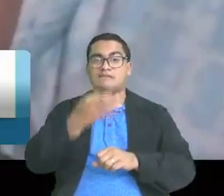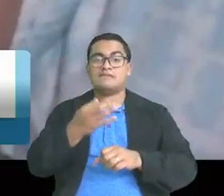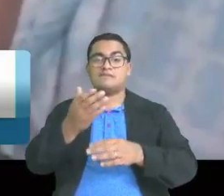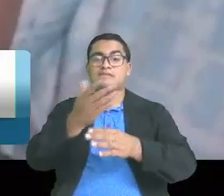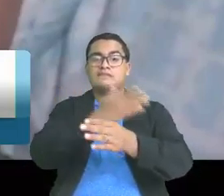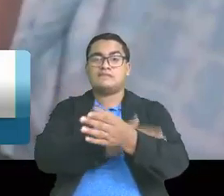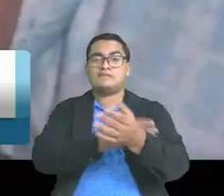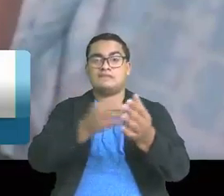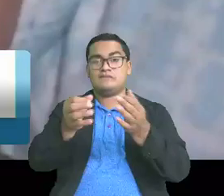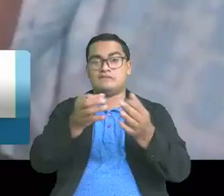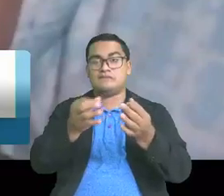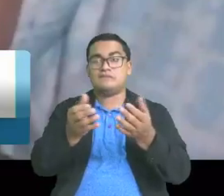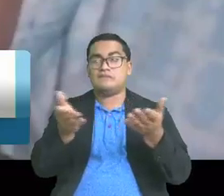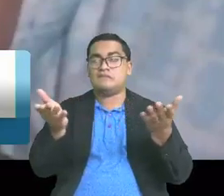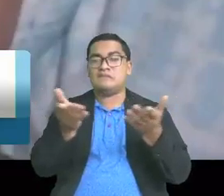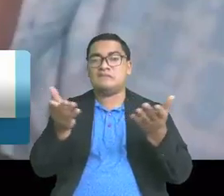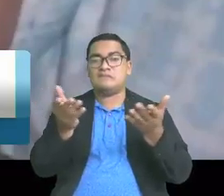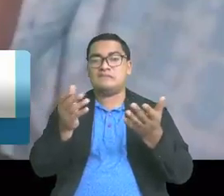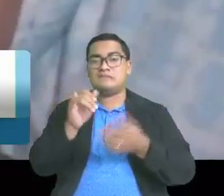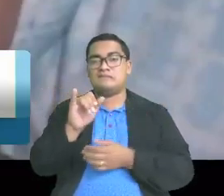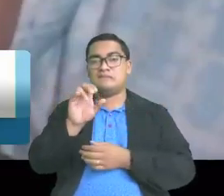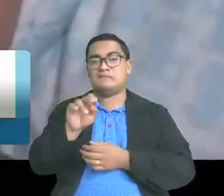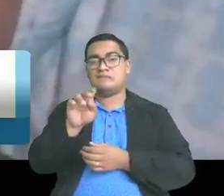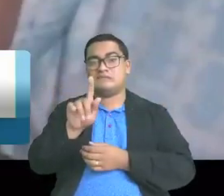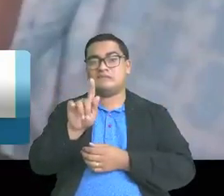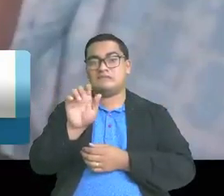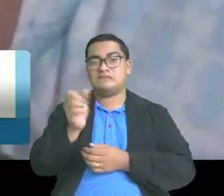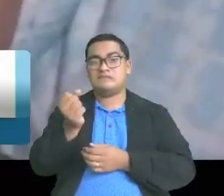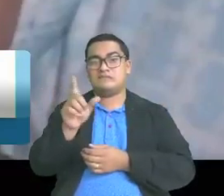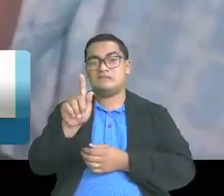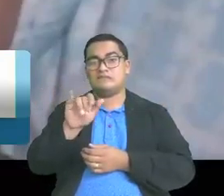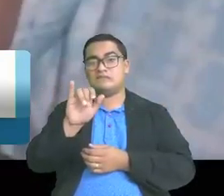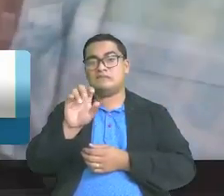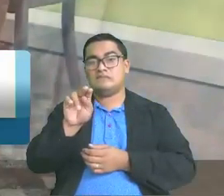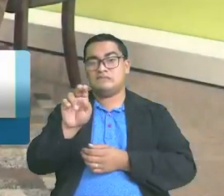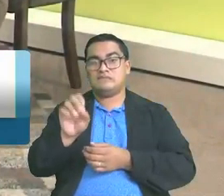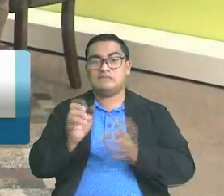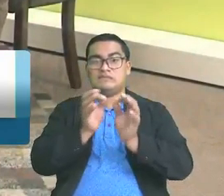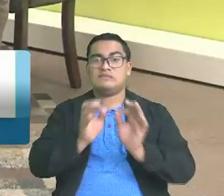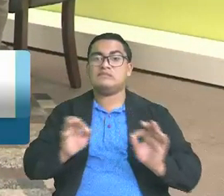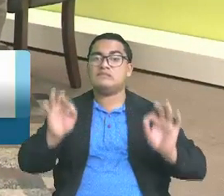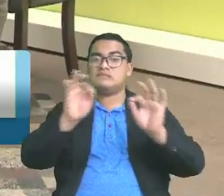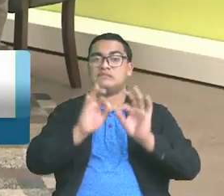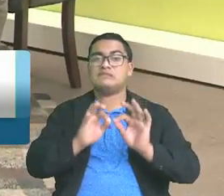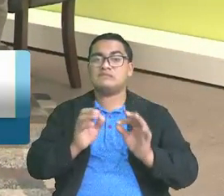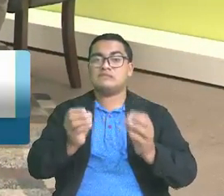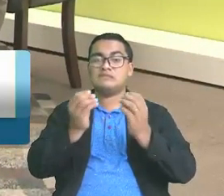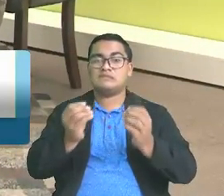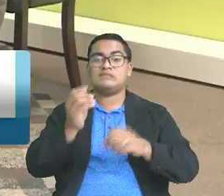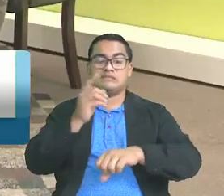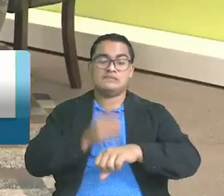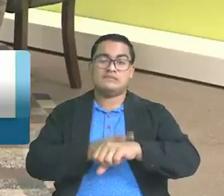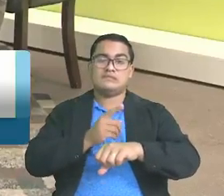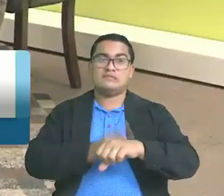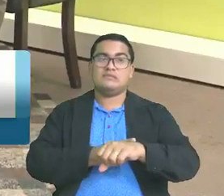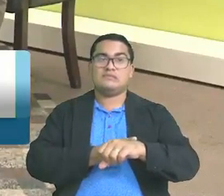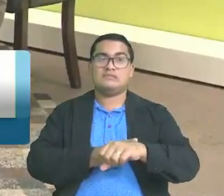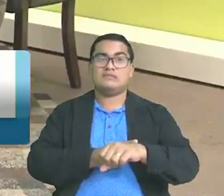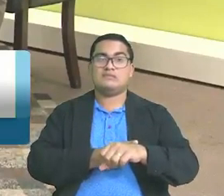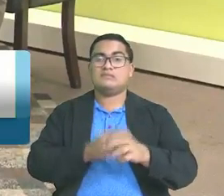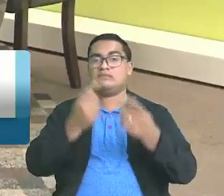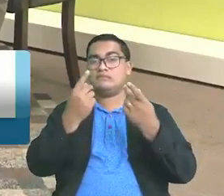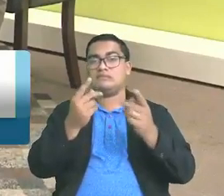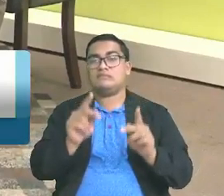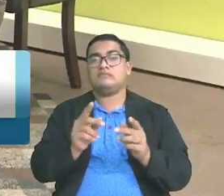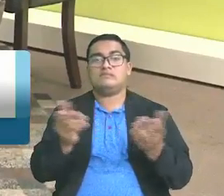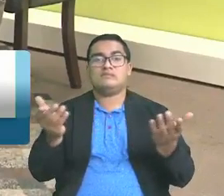anteriormente, lo que está ahí metido es intestino. Ya. Sí. Ya. Es muy importante entonces darle tiempo. Ya, como decimos, darle tiempo al tiempo. Pero